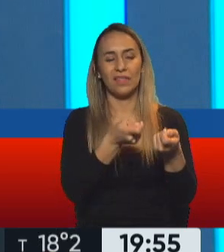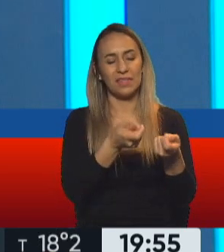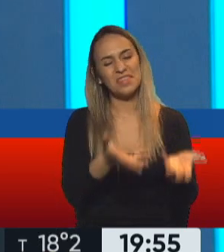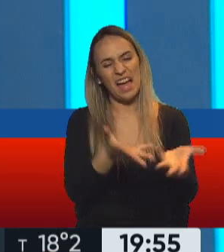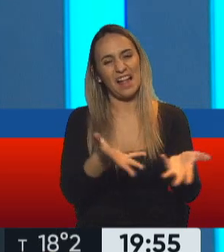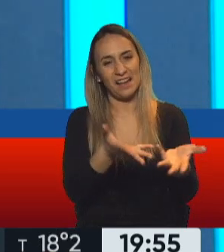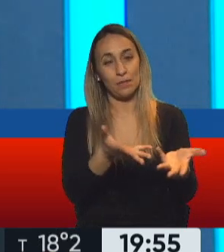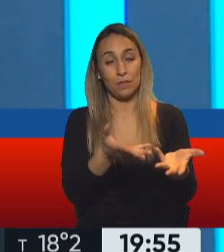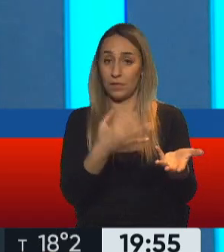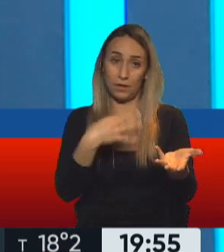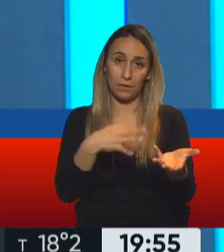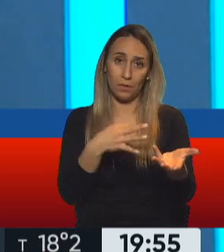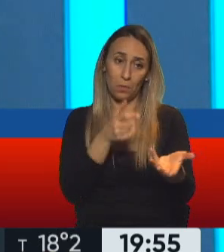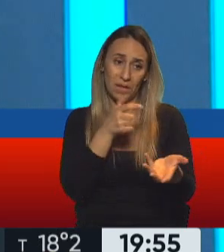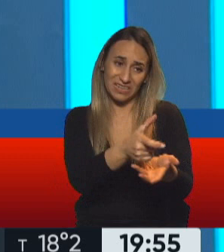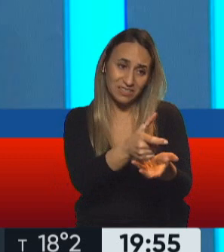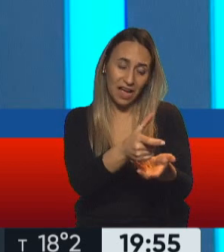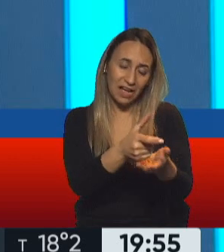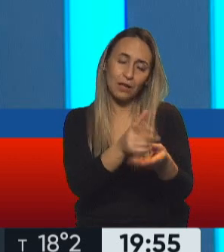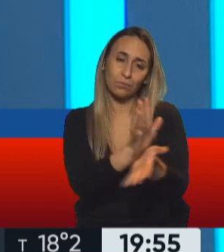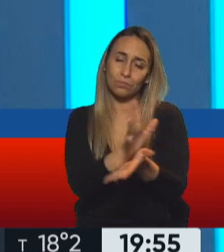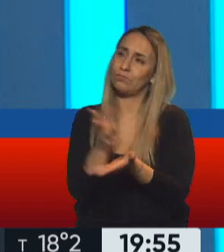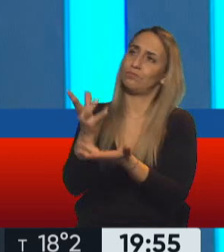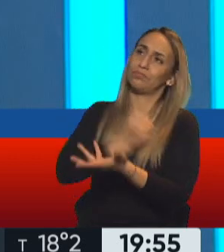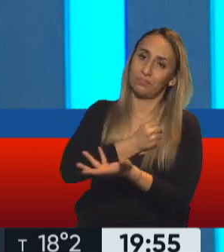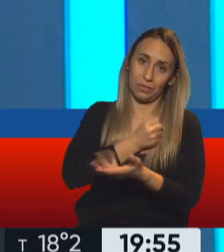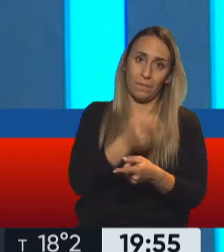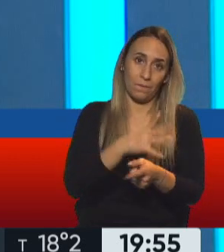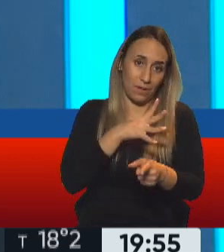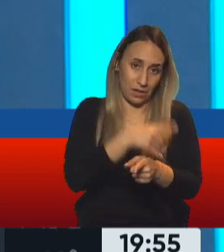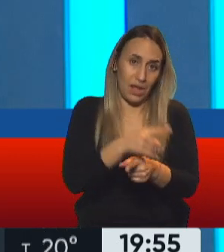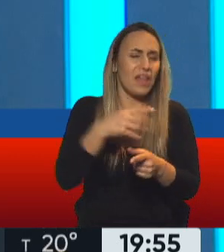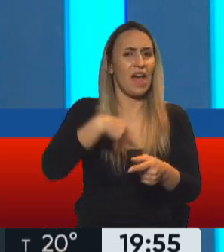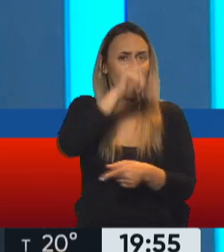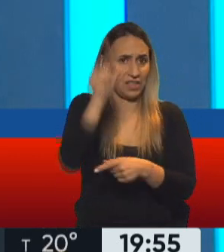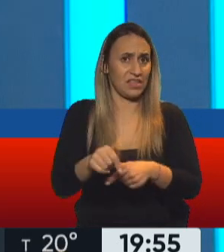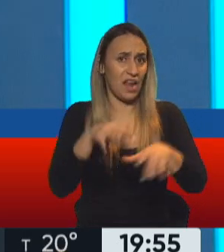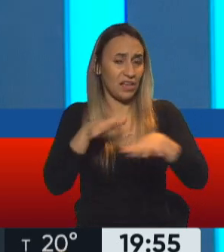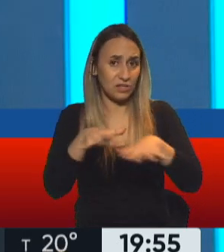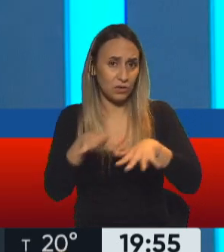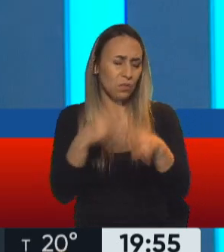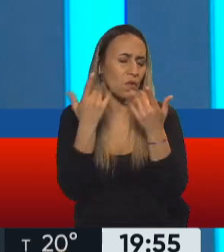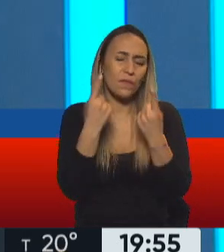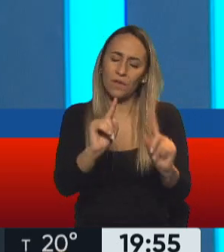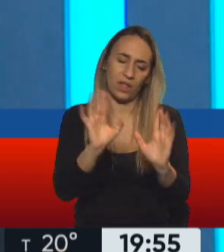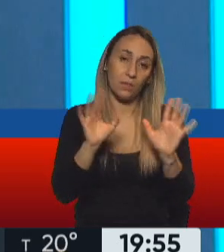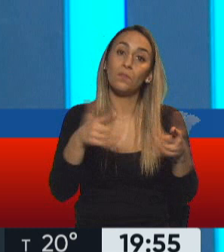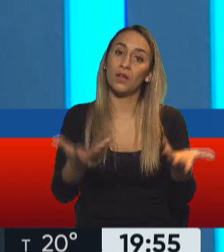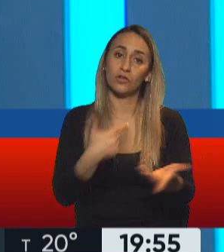hay que llegarle a la gente. En Argentina hay realidades muy complejas y diversas. Por eso este trabajo que hacemos de ir hasta las casas con los